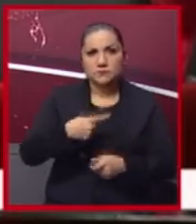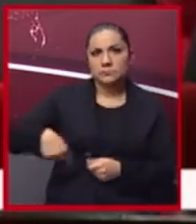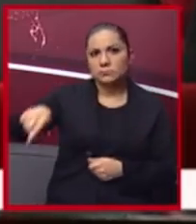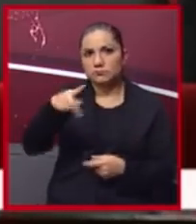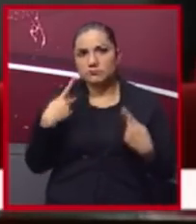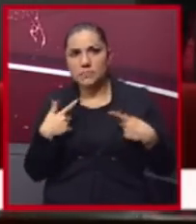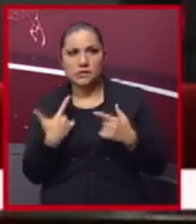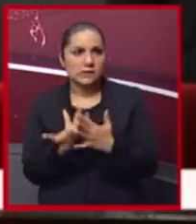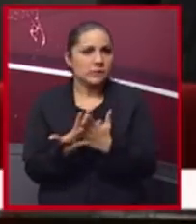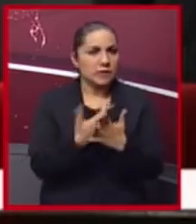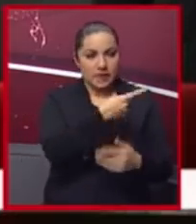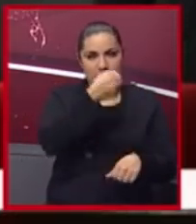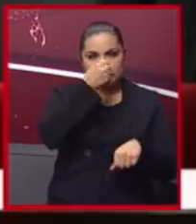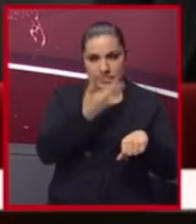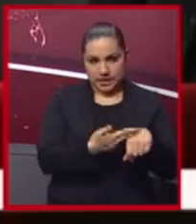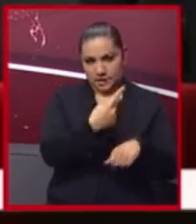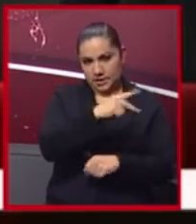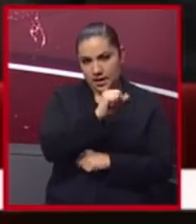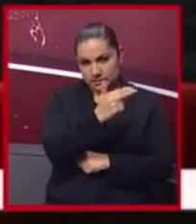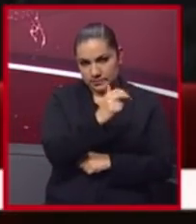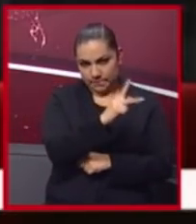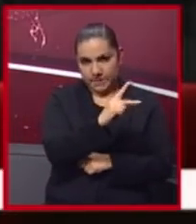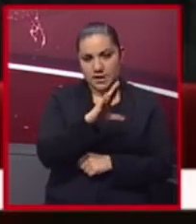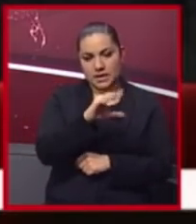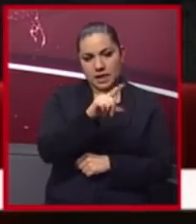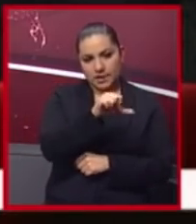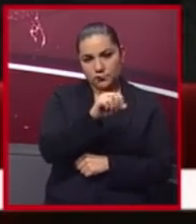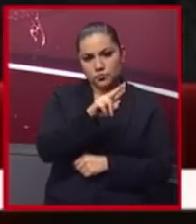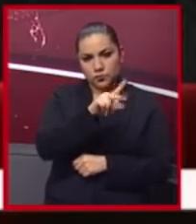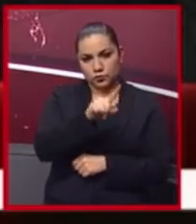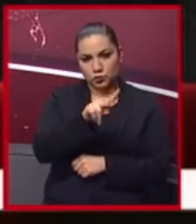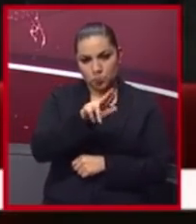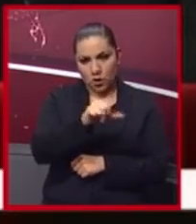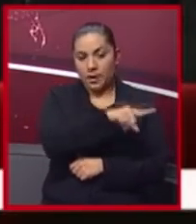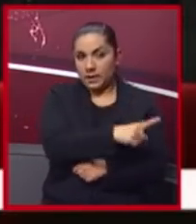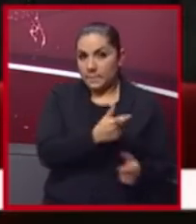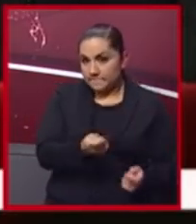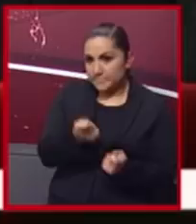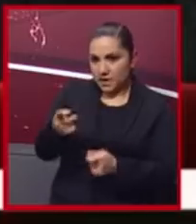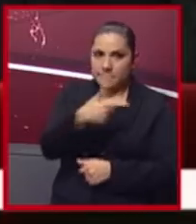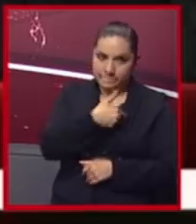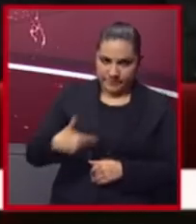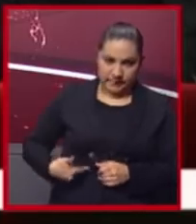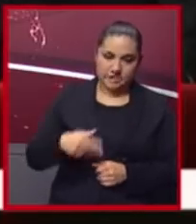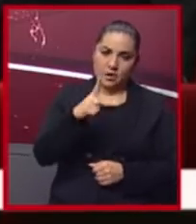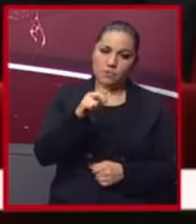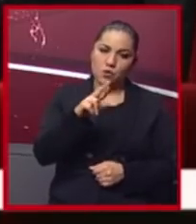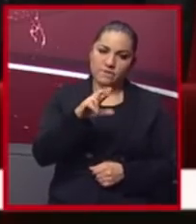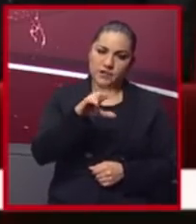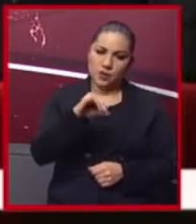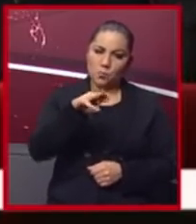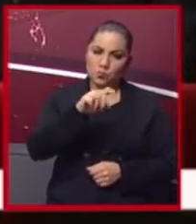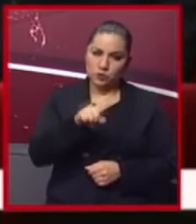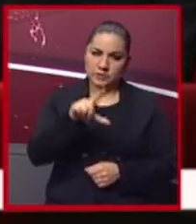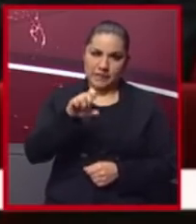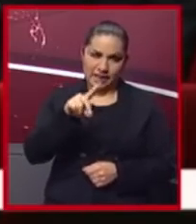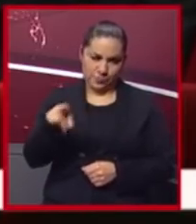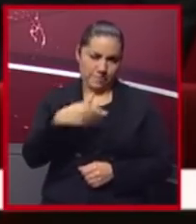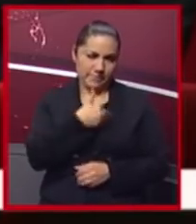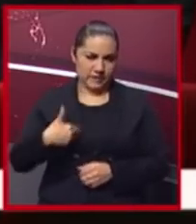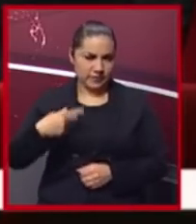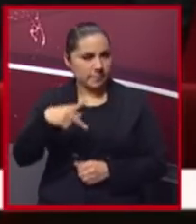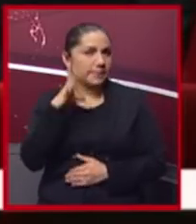de Hacienda, Carlos Ursúa, entregó al presidente de la mesa directiva, Porfirio Muñoz Ledo, la iniciativa de paquete económico para el ejercicio